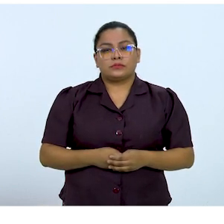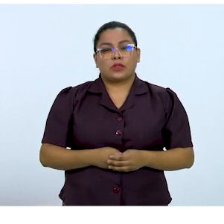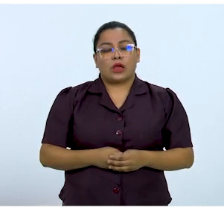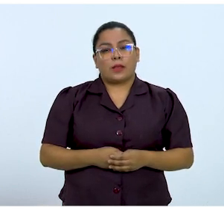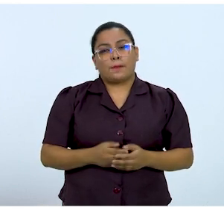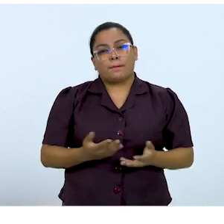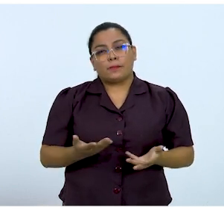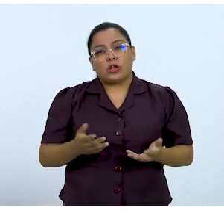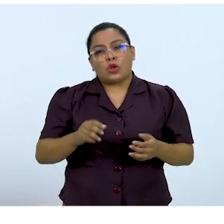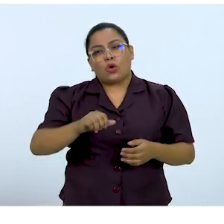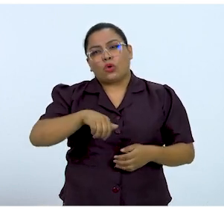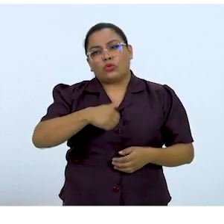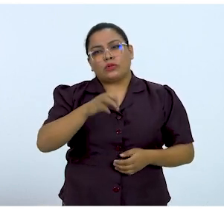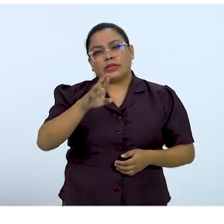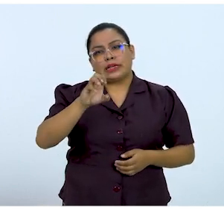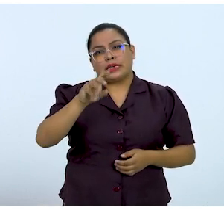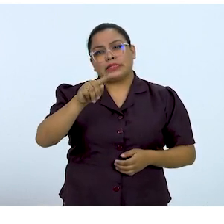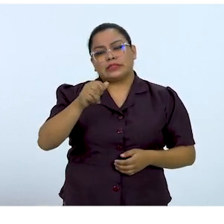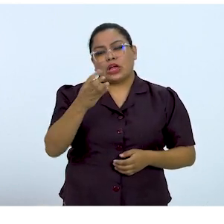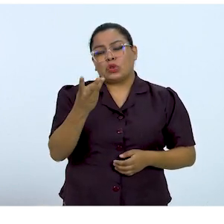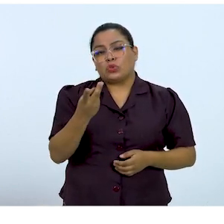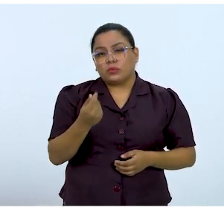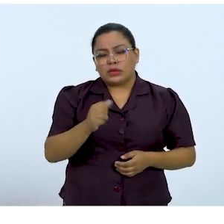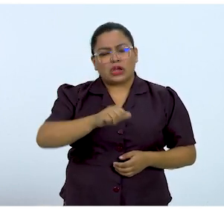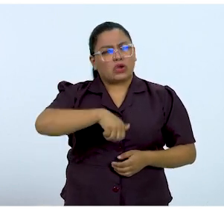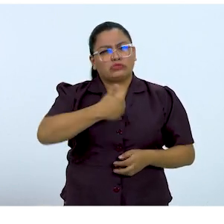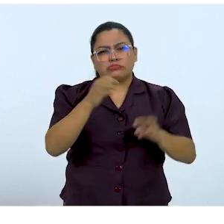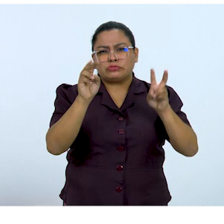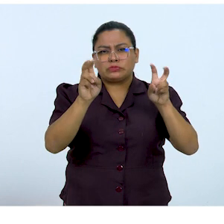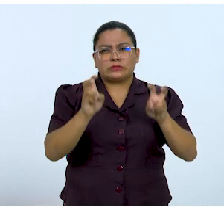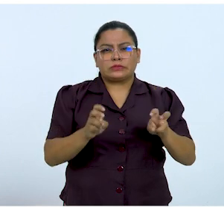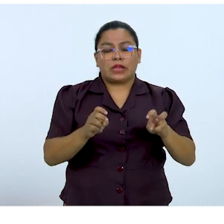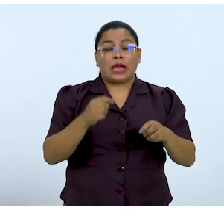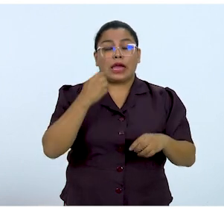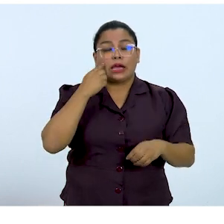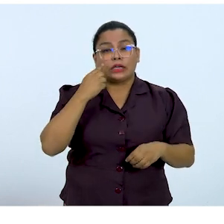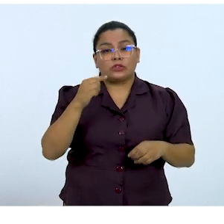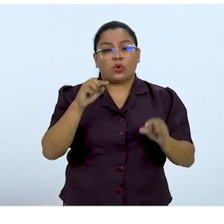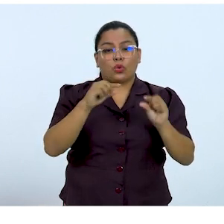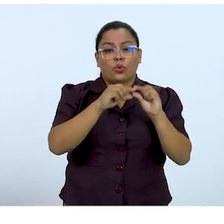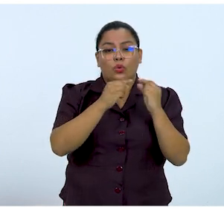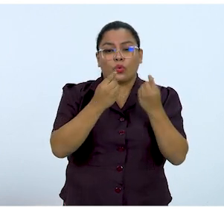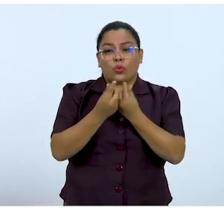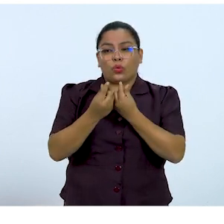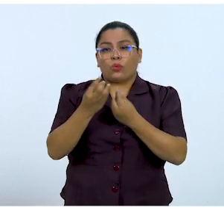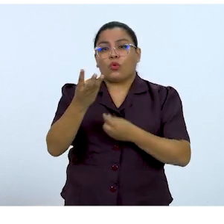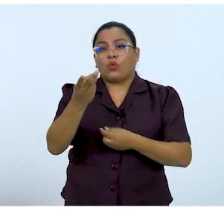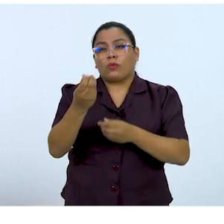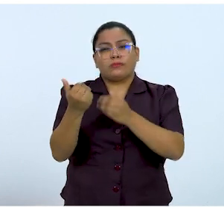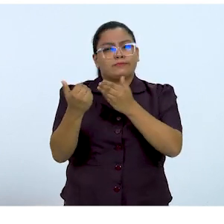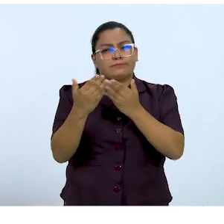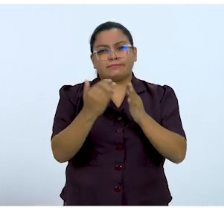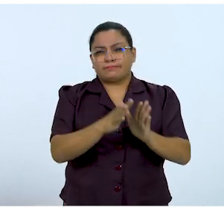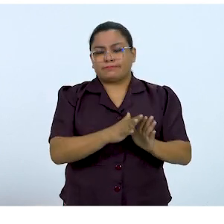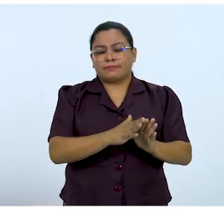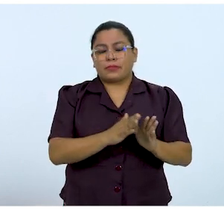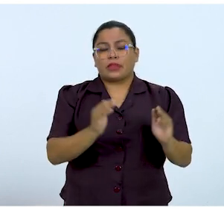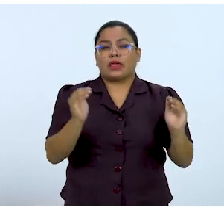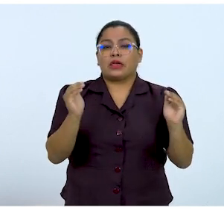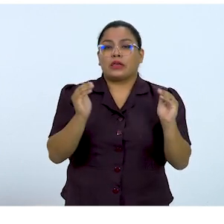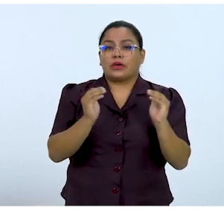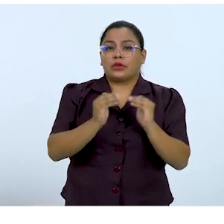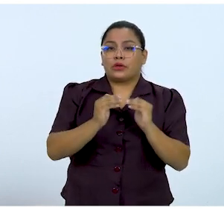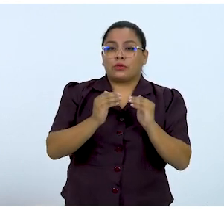recta numérica, etc. Sin embargo, estos se abordan con grupos numéricos distintos